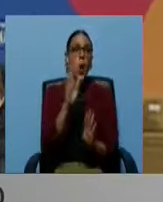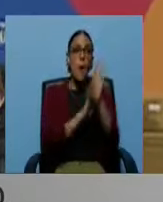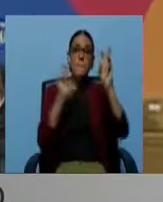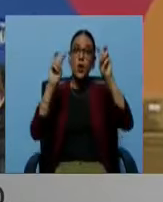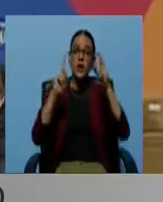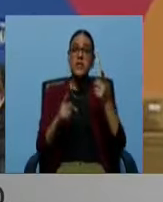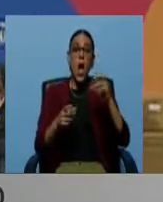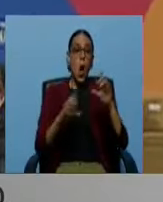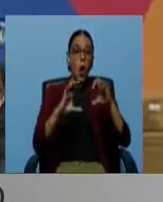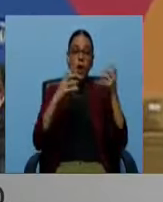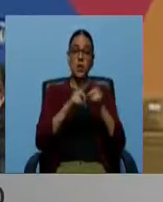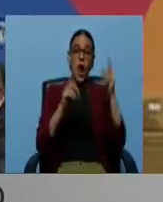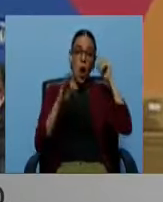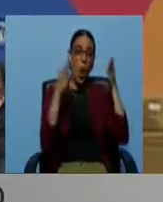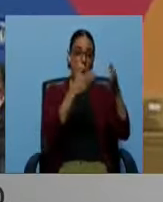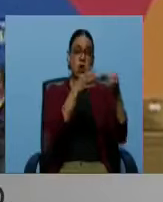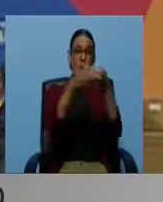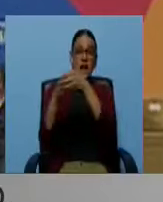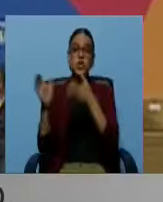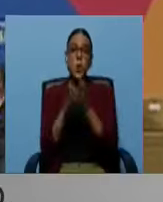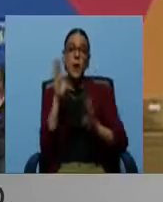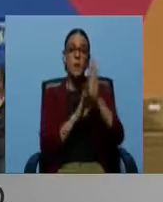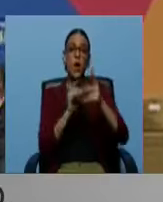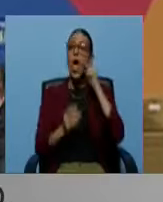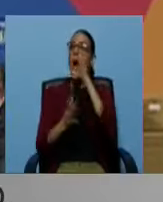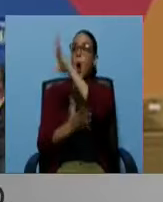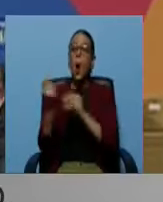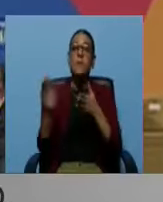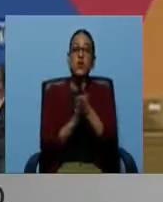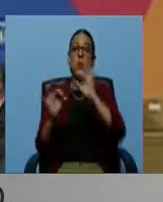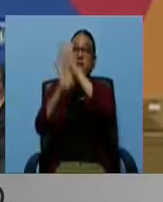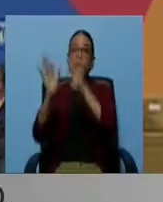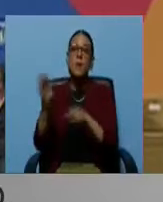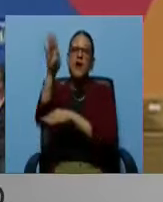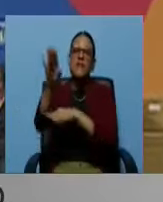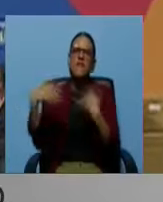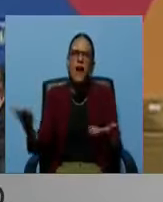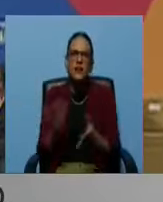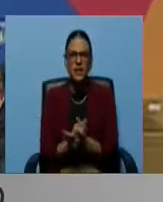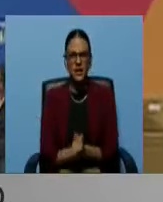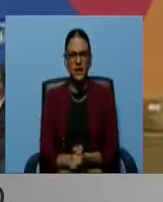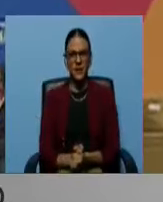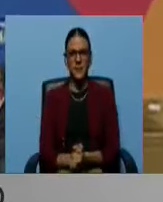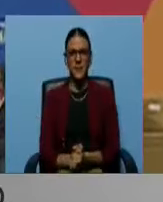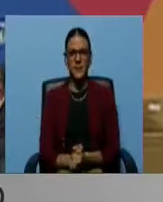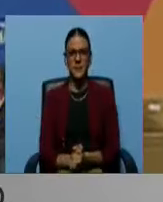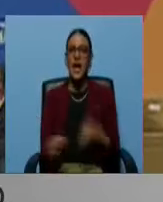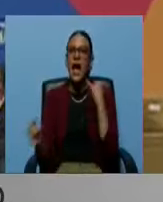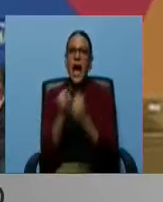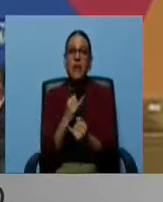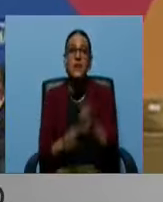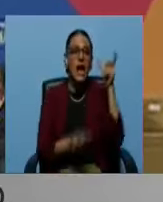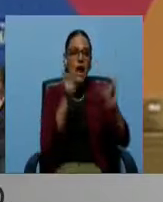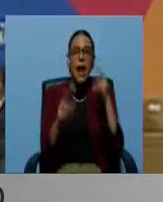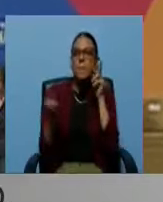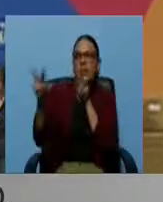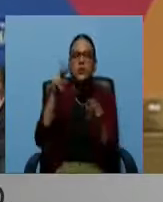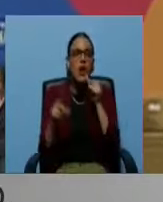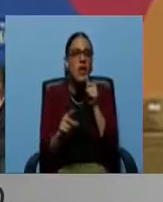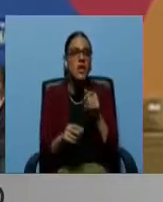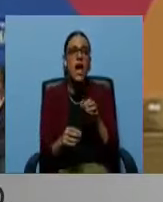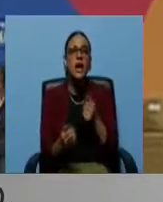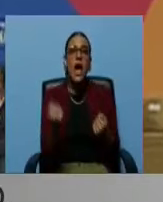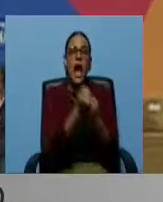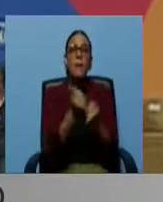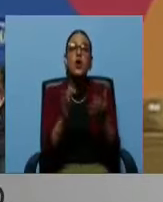organizaciones progresistas, se imitan los comportamientos de los fascistas, al final la gente vota al original en vez